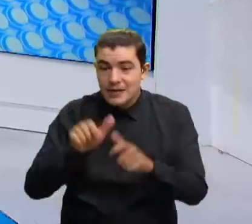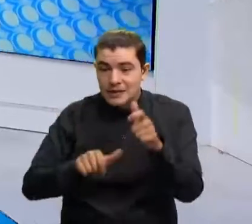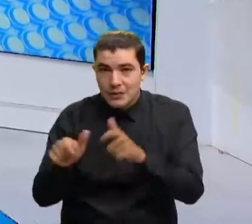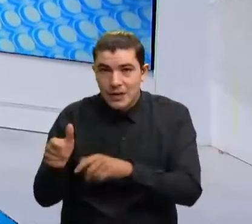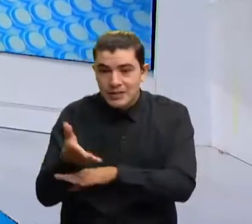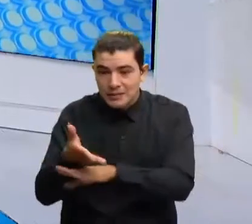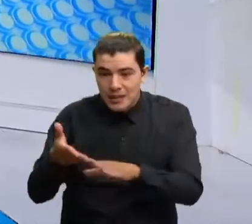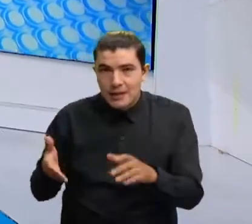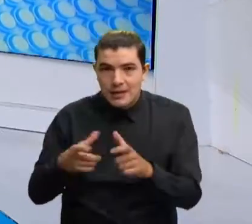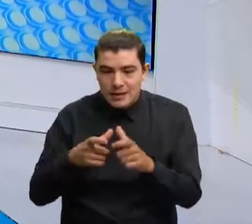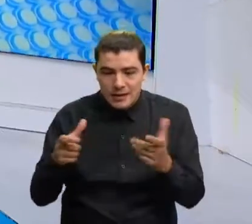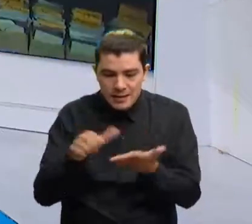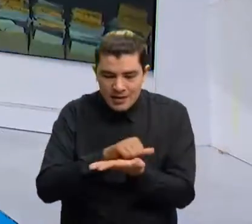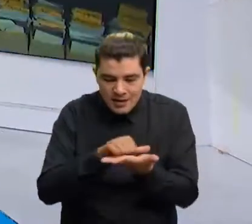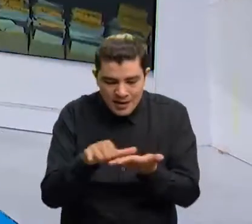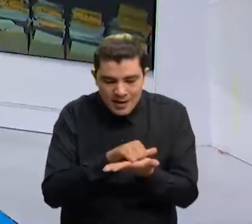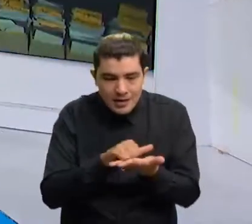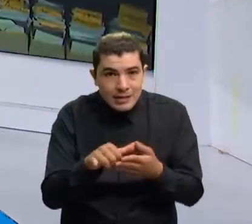detalles. Carlos.